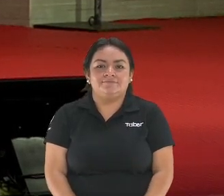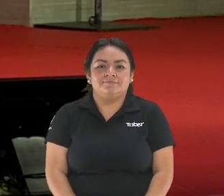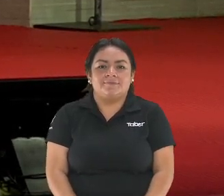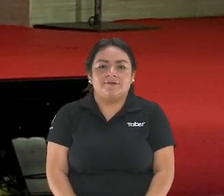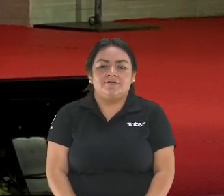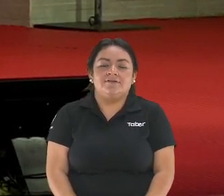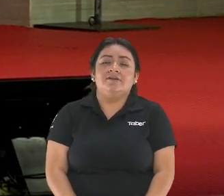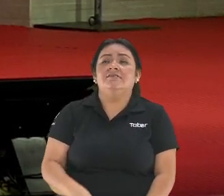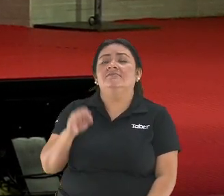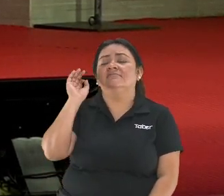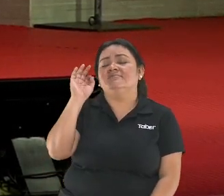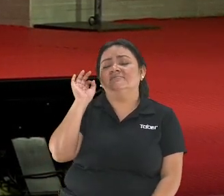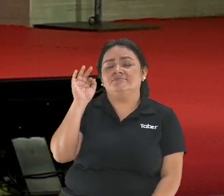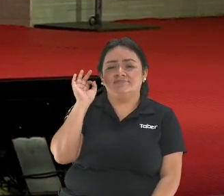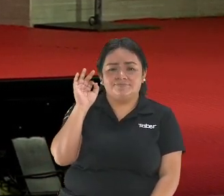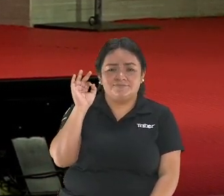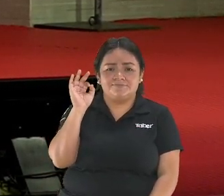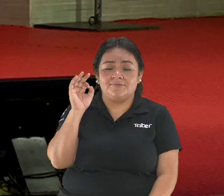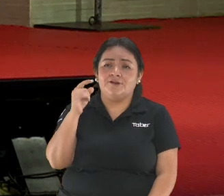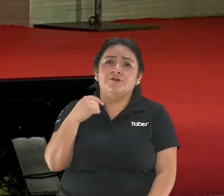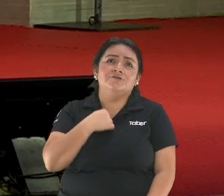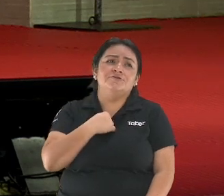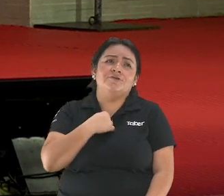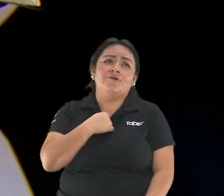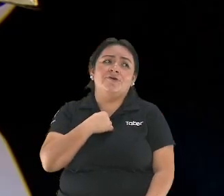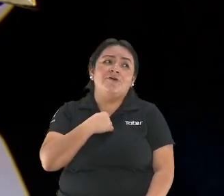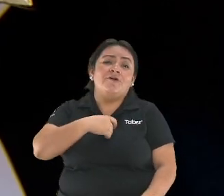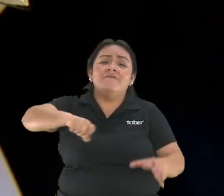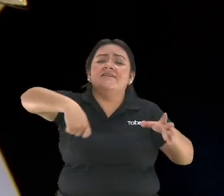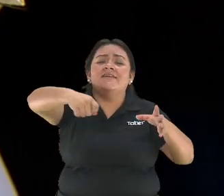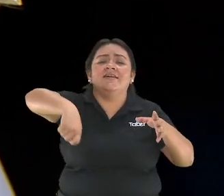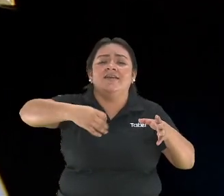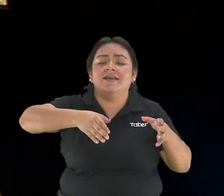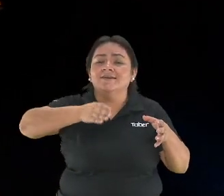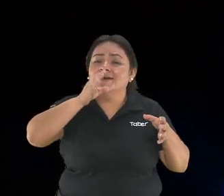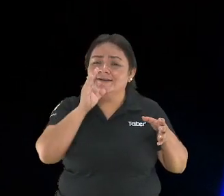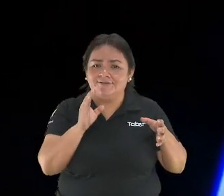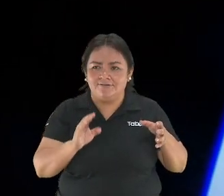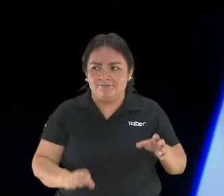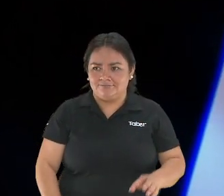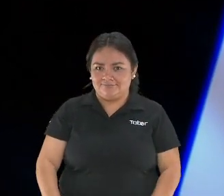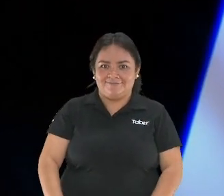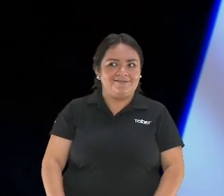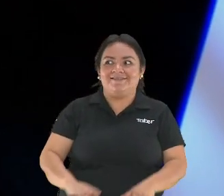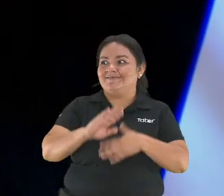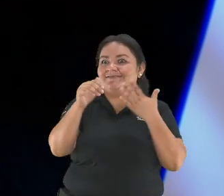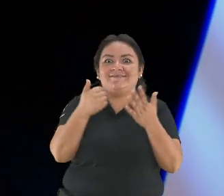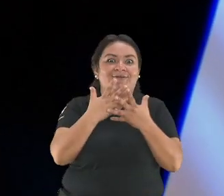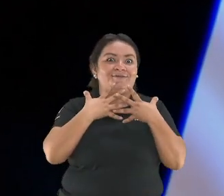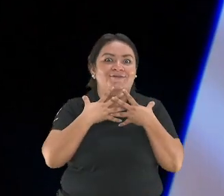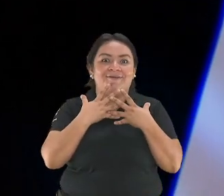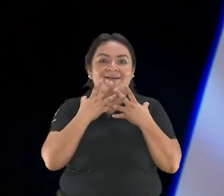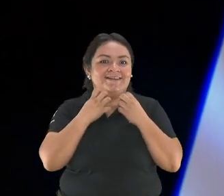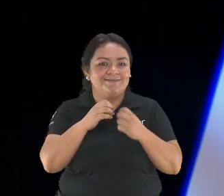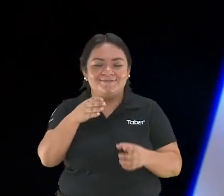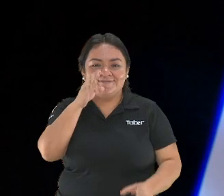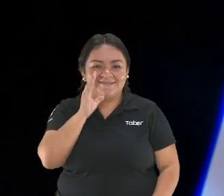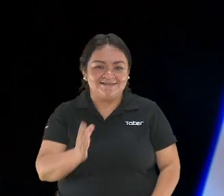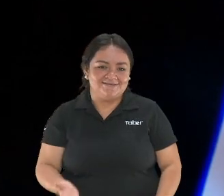ay pastor si ofrezco vendo y quien no toma frescos de